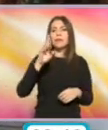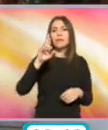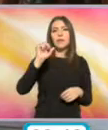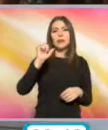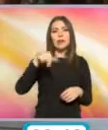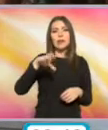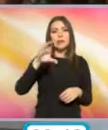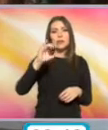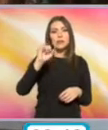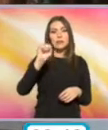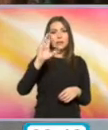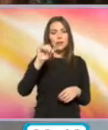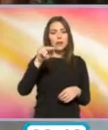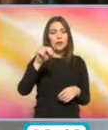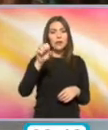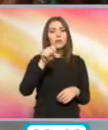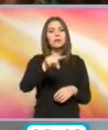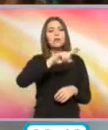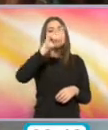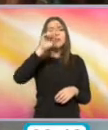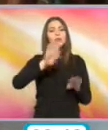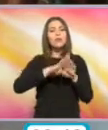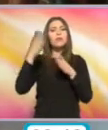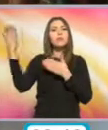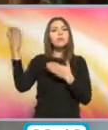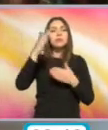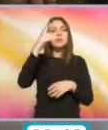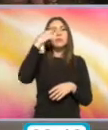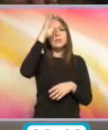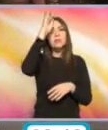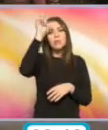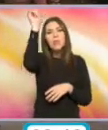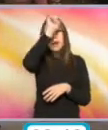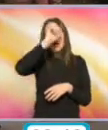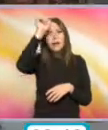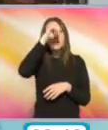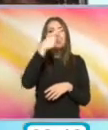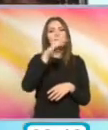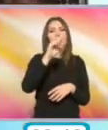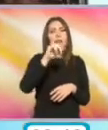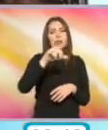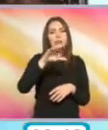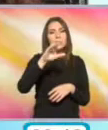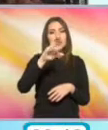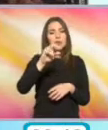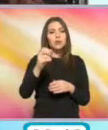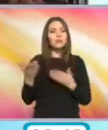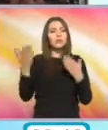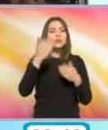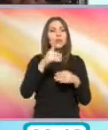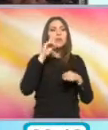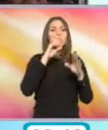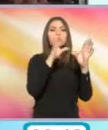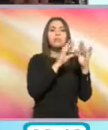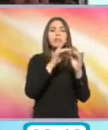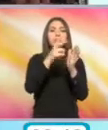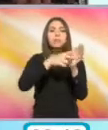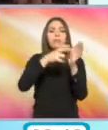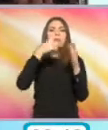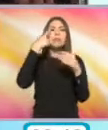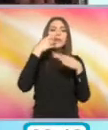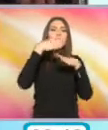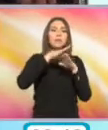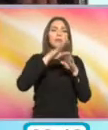vinieron a evangelizar los frailes franciscanos, y entonces pues tienes las dos vertientes, ¿verdad? Ver la obra y ver el edificio, porque les